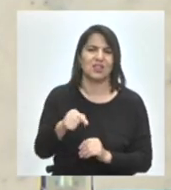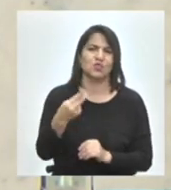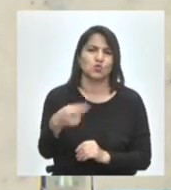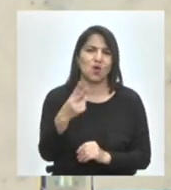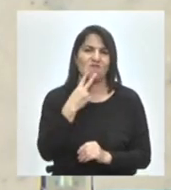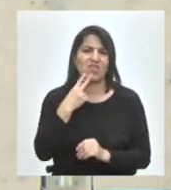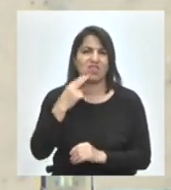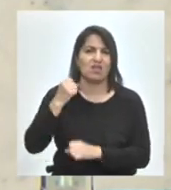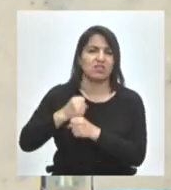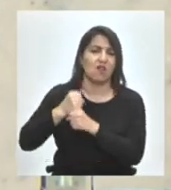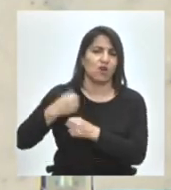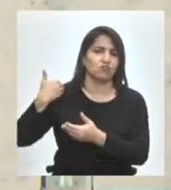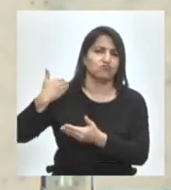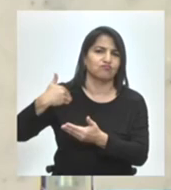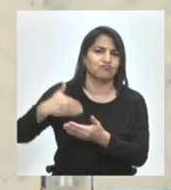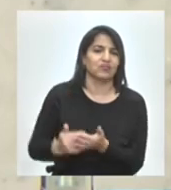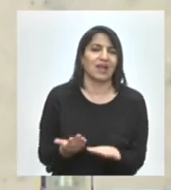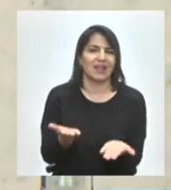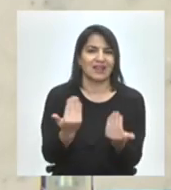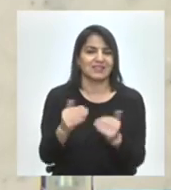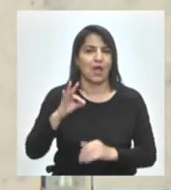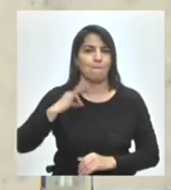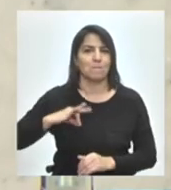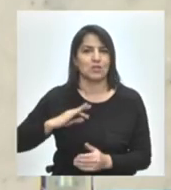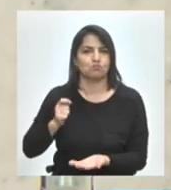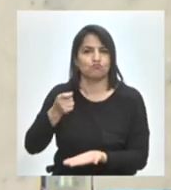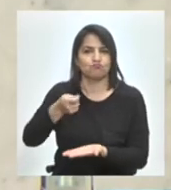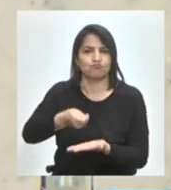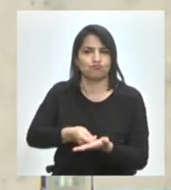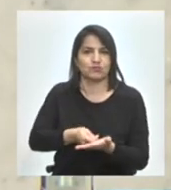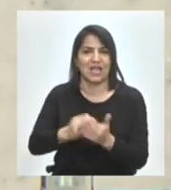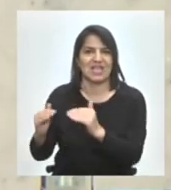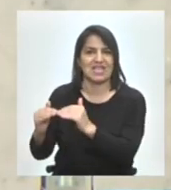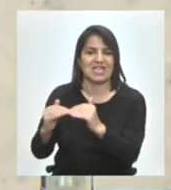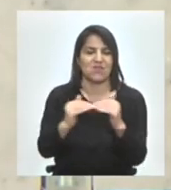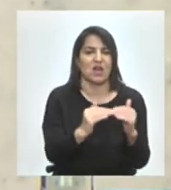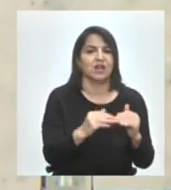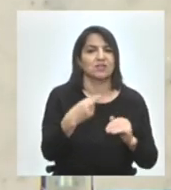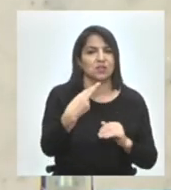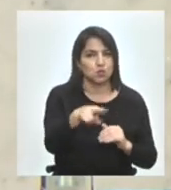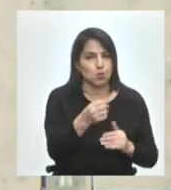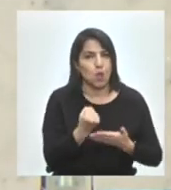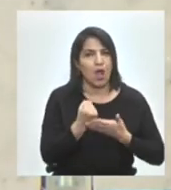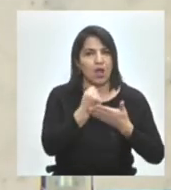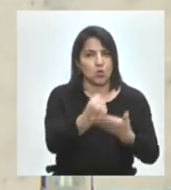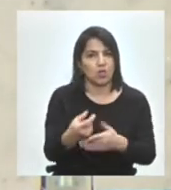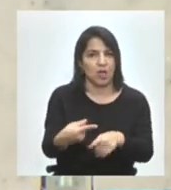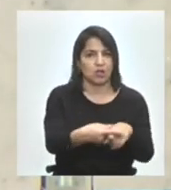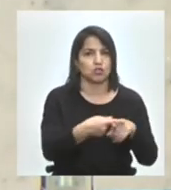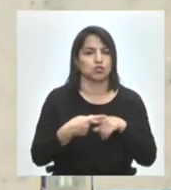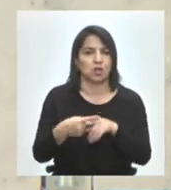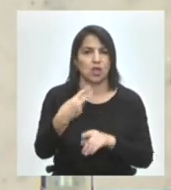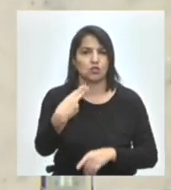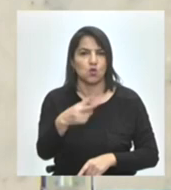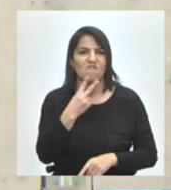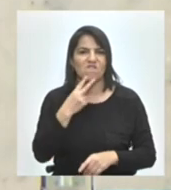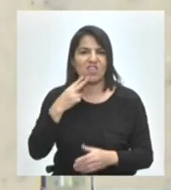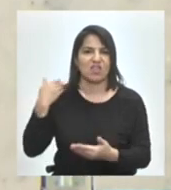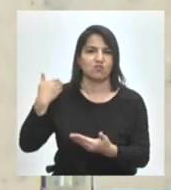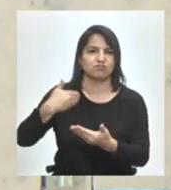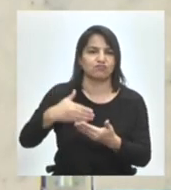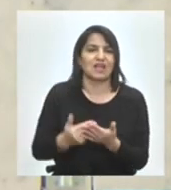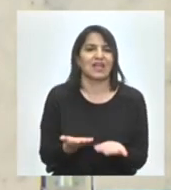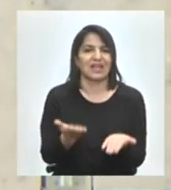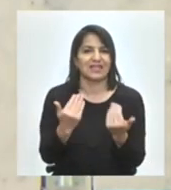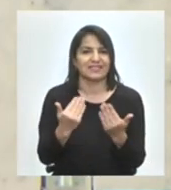trabajo, necesitan una pensión que sea equivalente a lo que han aportado a nuestra sociedad durante su vida.